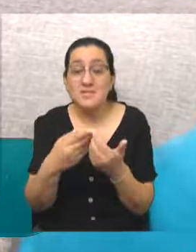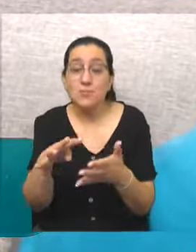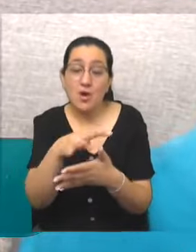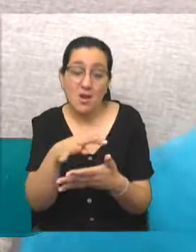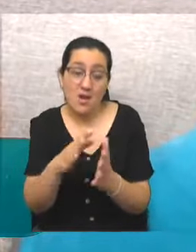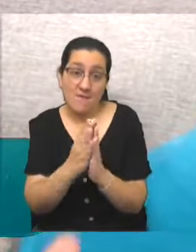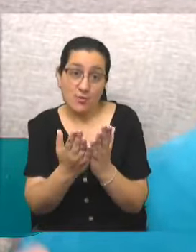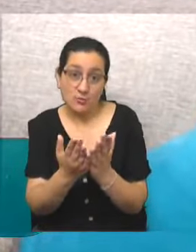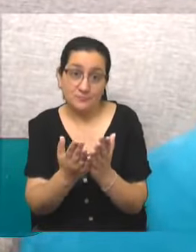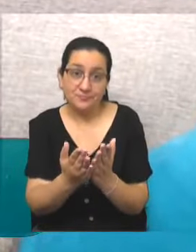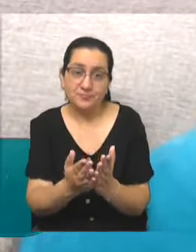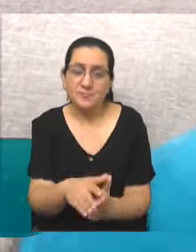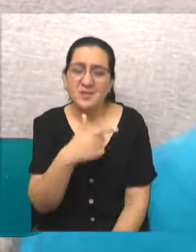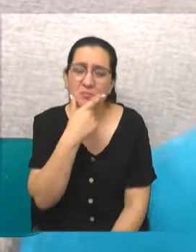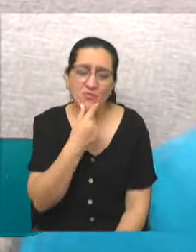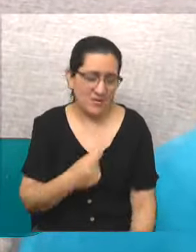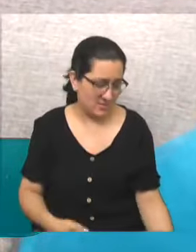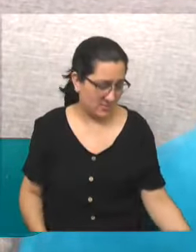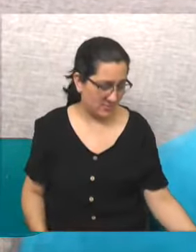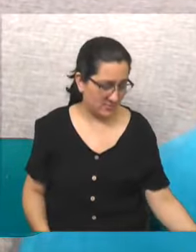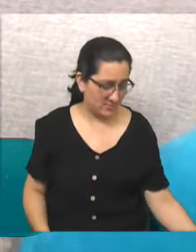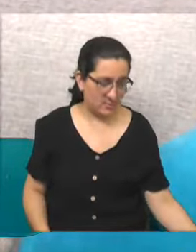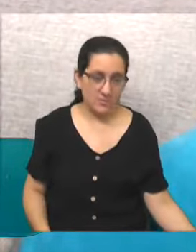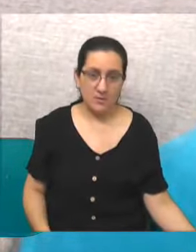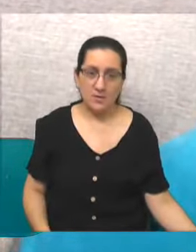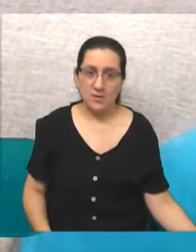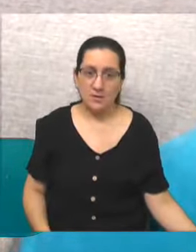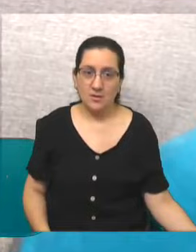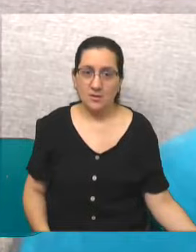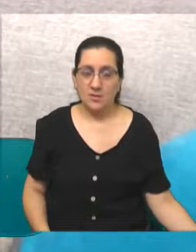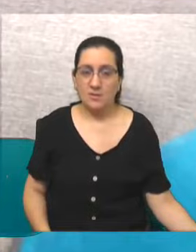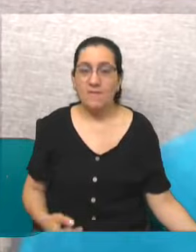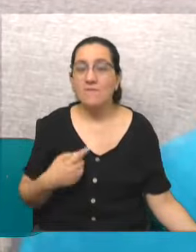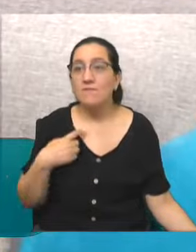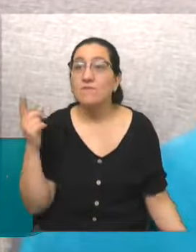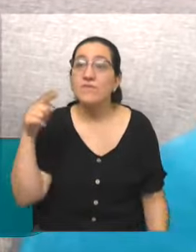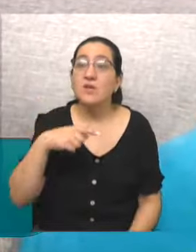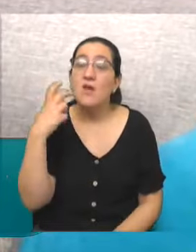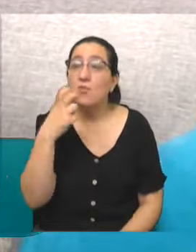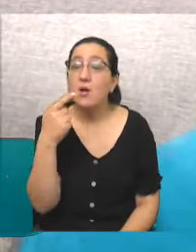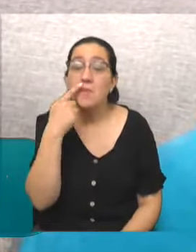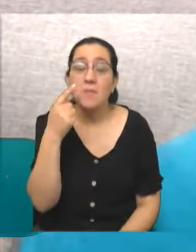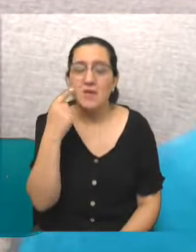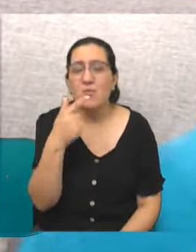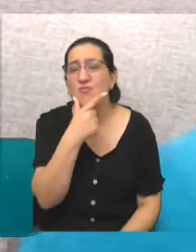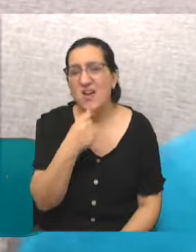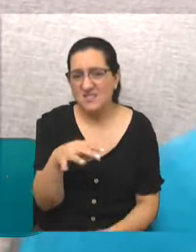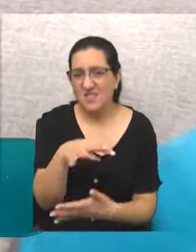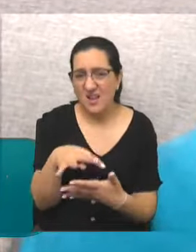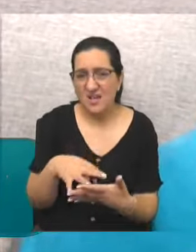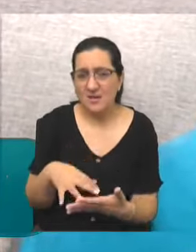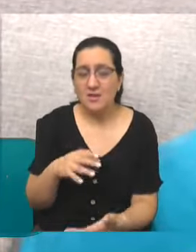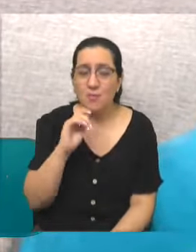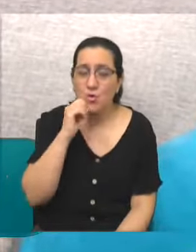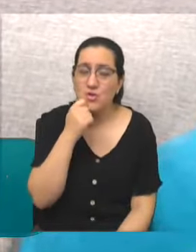muy sencillo, muy simple. ¿Vieron cómo le dije cómo arranca, no? Vine a Comala a buscar a mi padre. Sí. Porque es muy sencillo y tiene una gran belleza